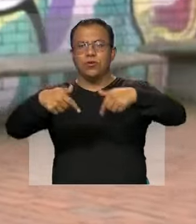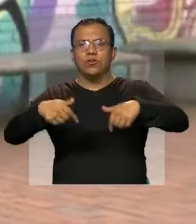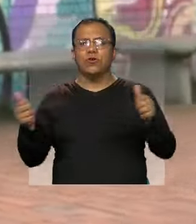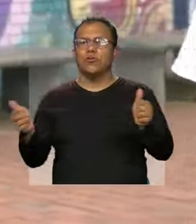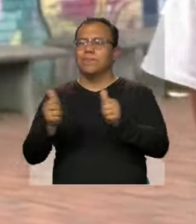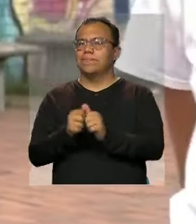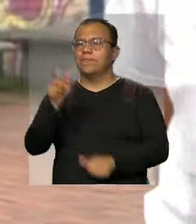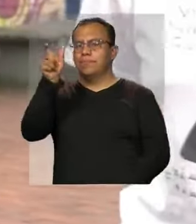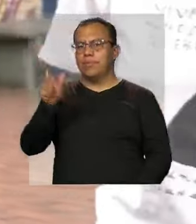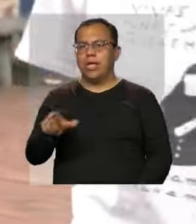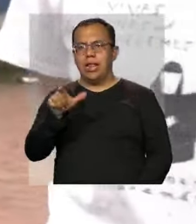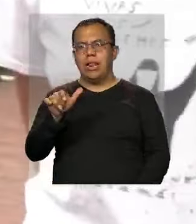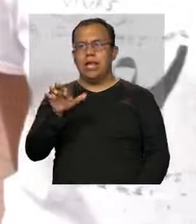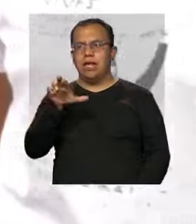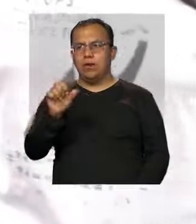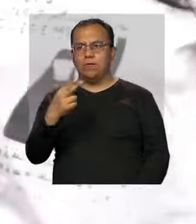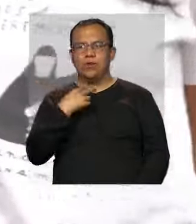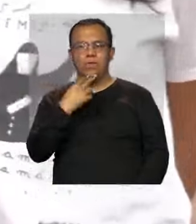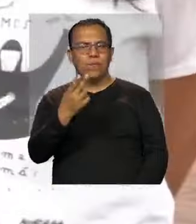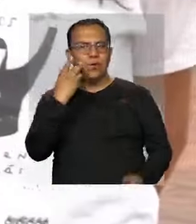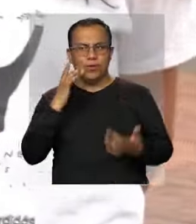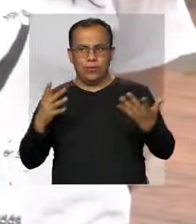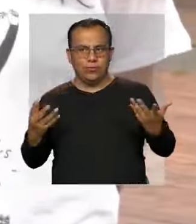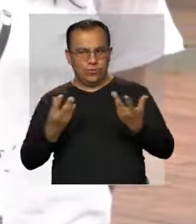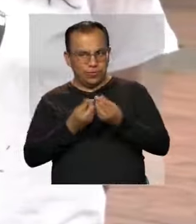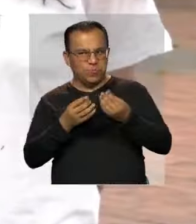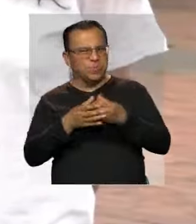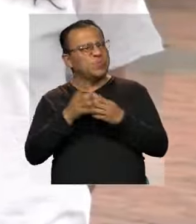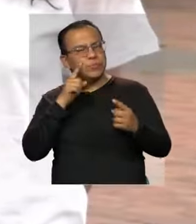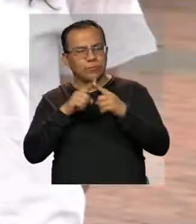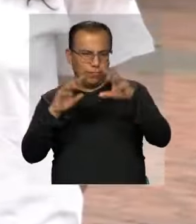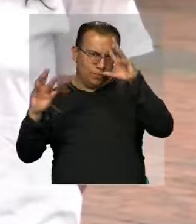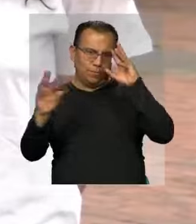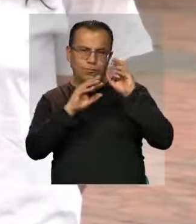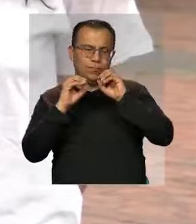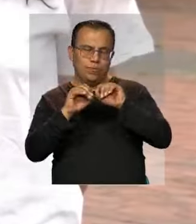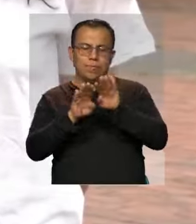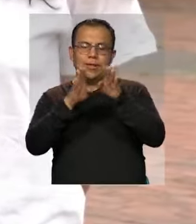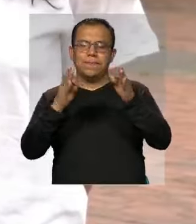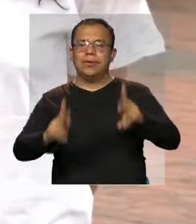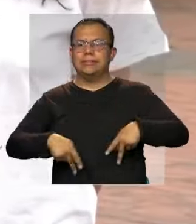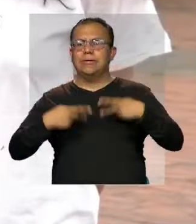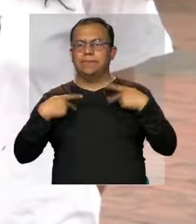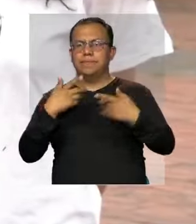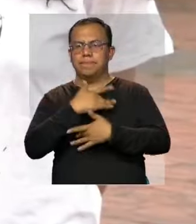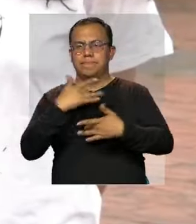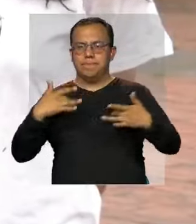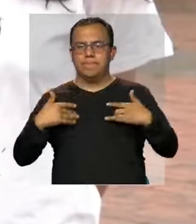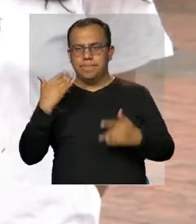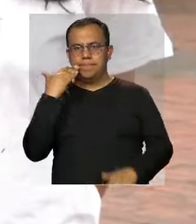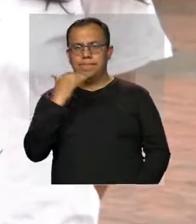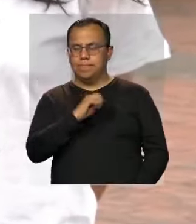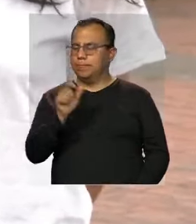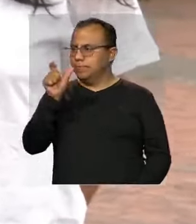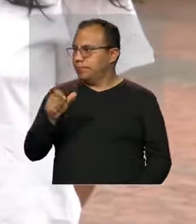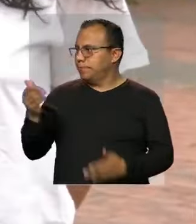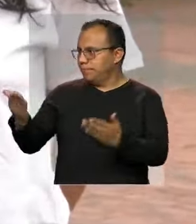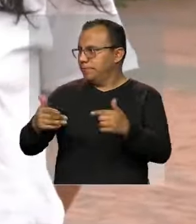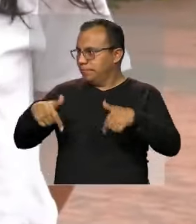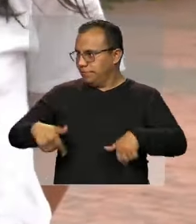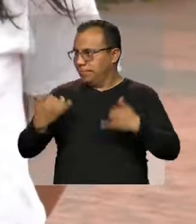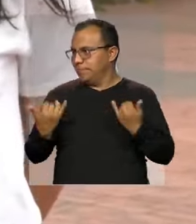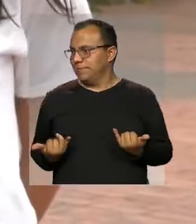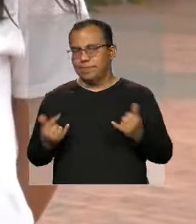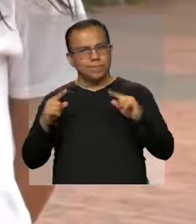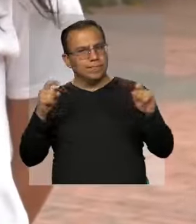junto a Laura Castro, ella es vocera de Causa Justa y es coordinadora de la Mesa por la Vida y la Salud de las Mujeres. Laura, bienvenida ahora y